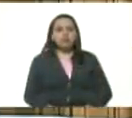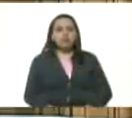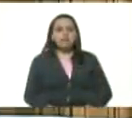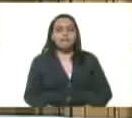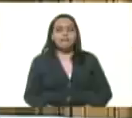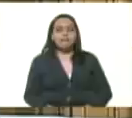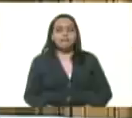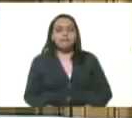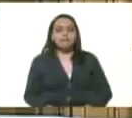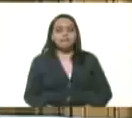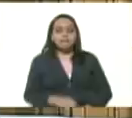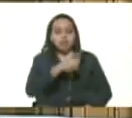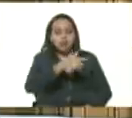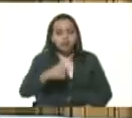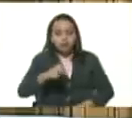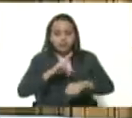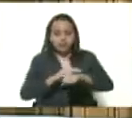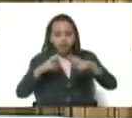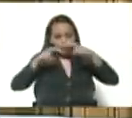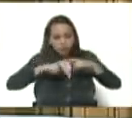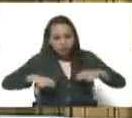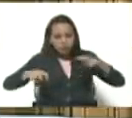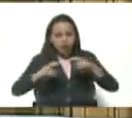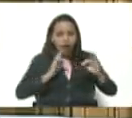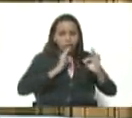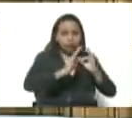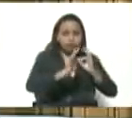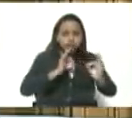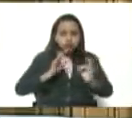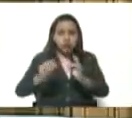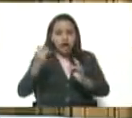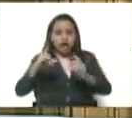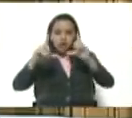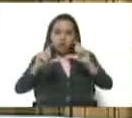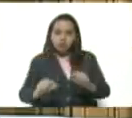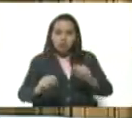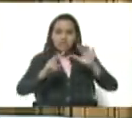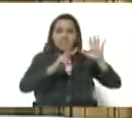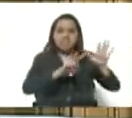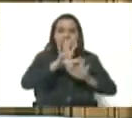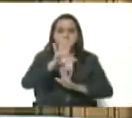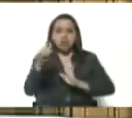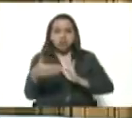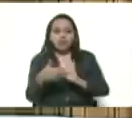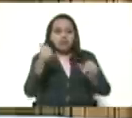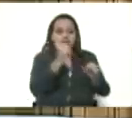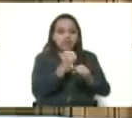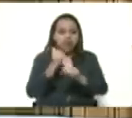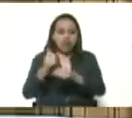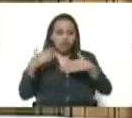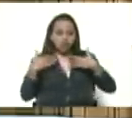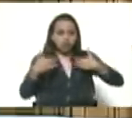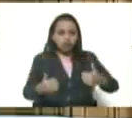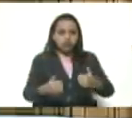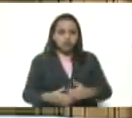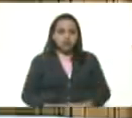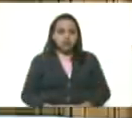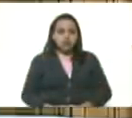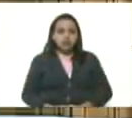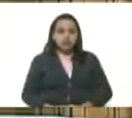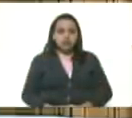Según los investigadores, la transmisión del virus se redujo entre los 75.000 trabajadores de salud del estado